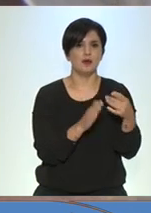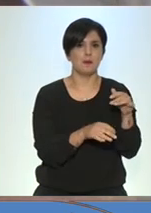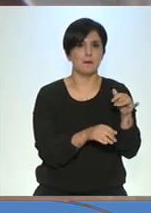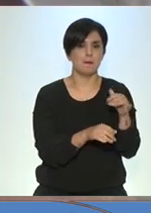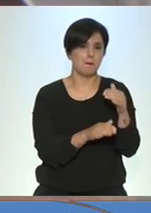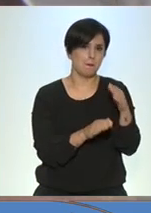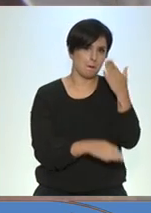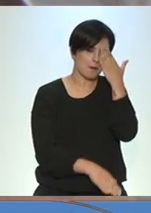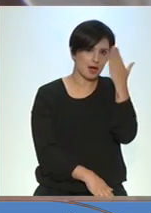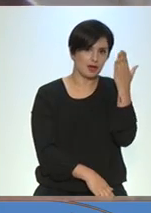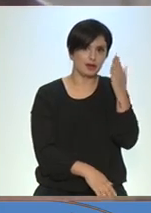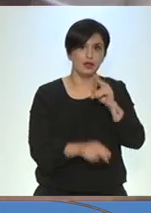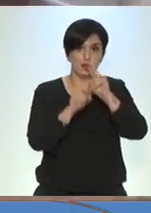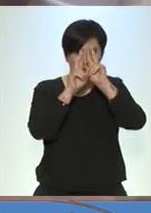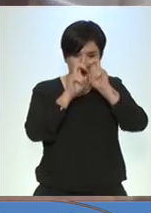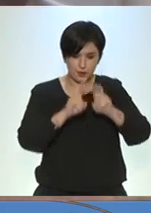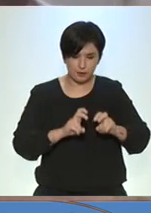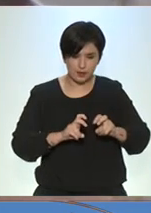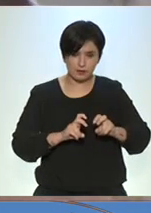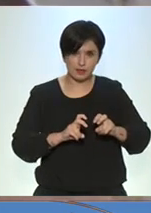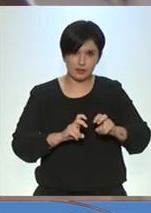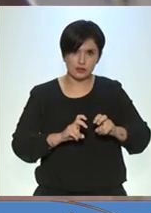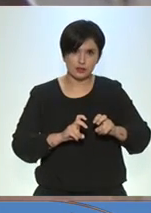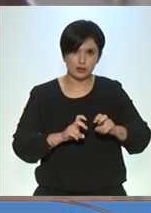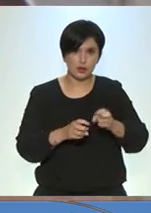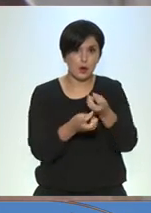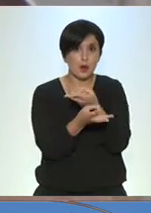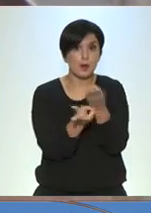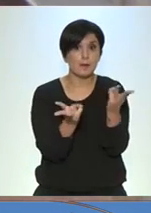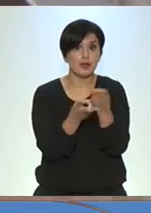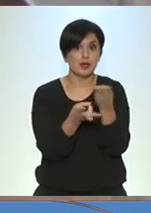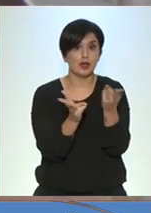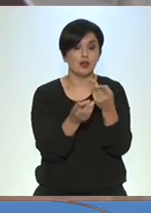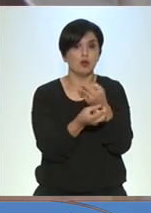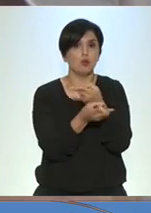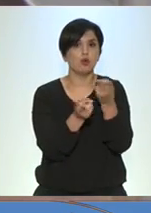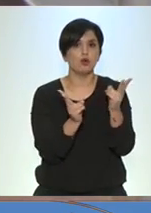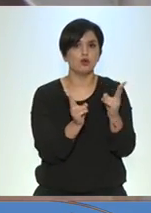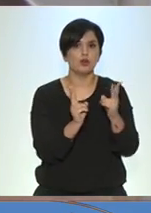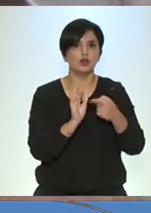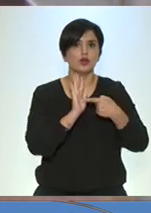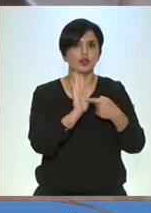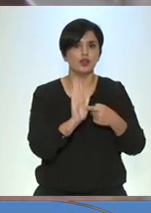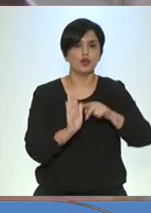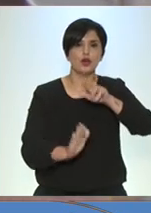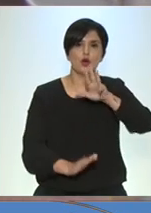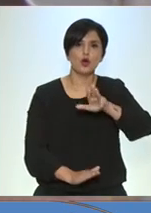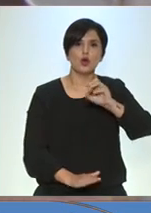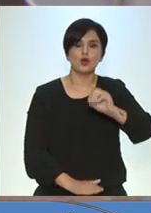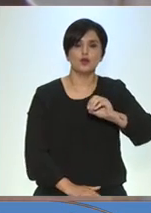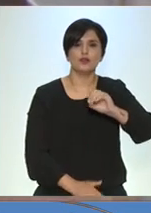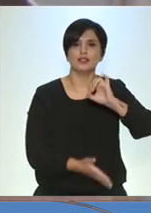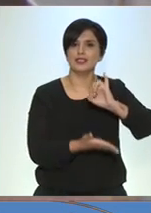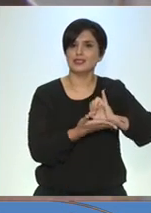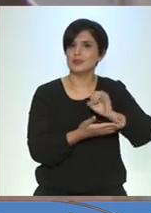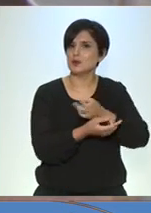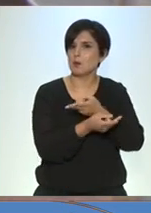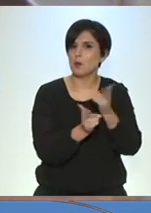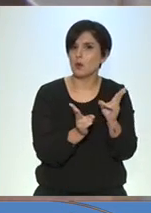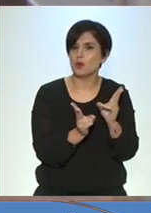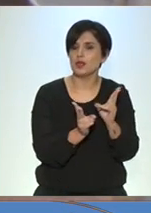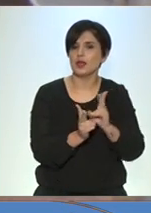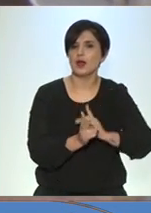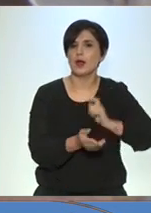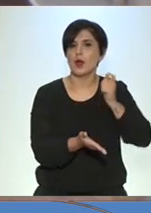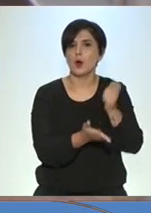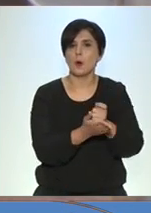Una investigación analizando los datos abiertos del mercado público concluyó que más de 90 organismos públicos compraron por